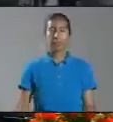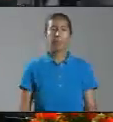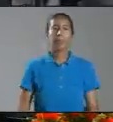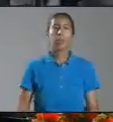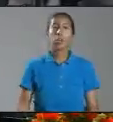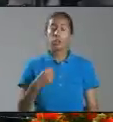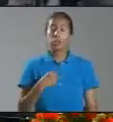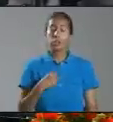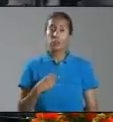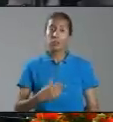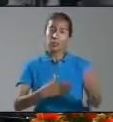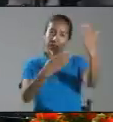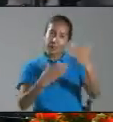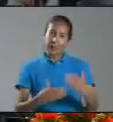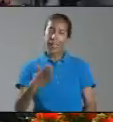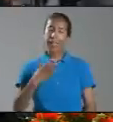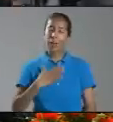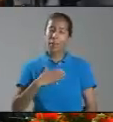como yo traje mi lupa aquí,